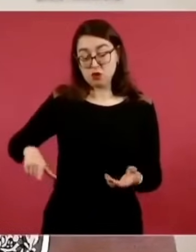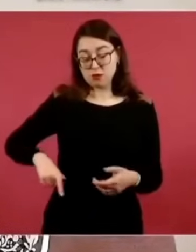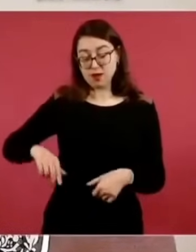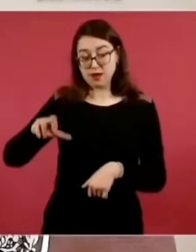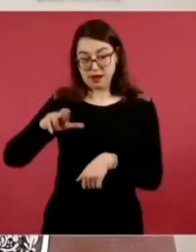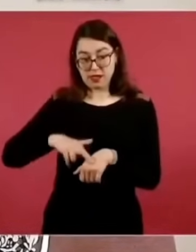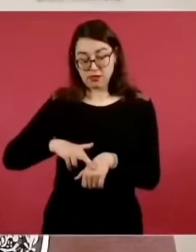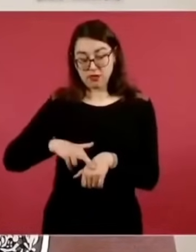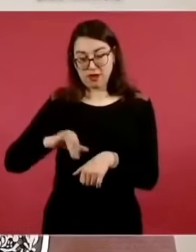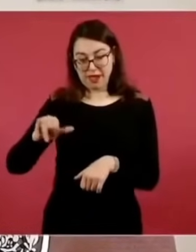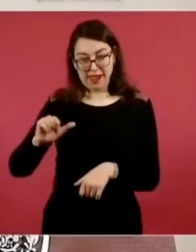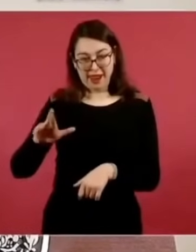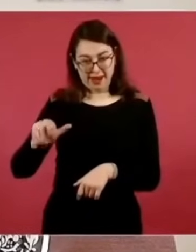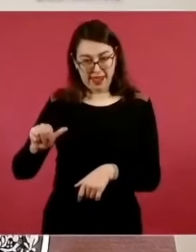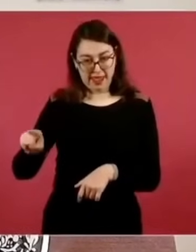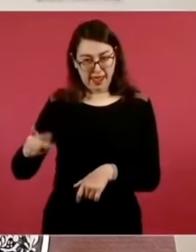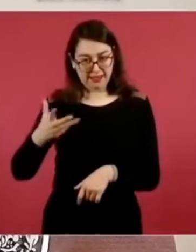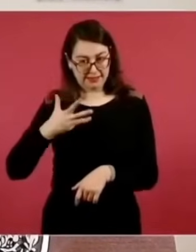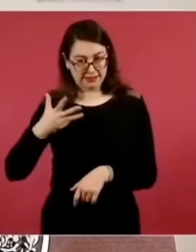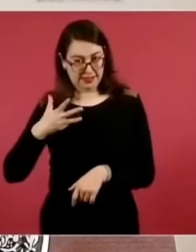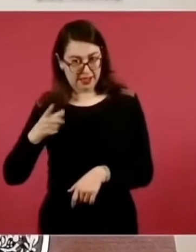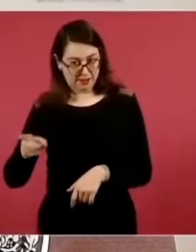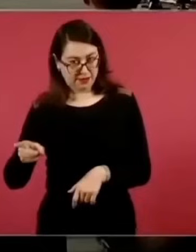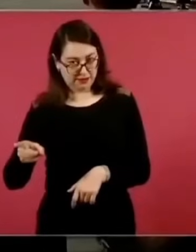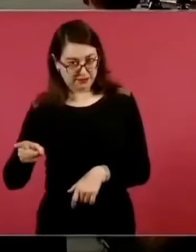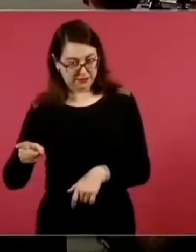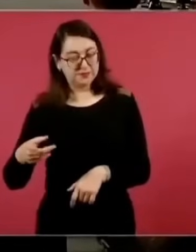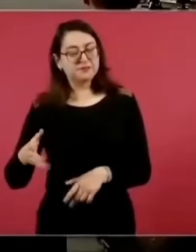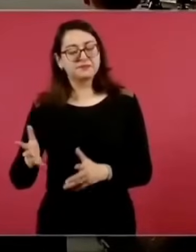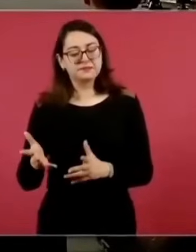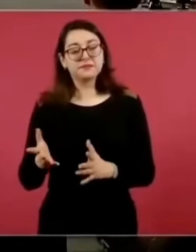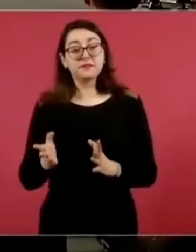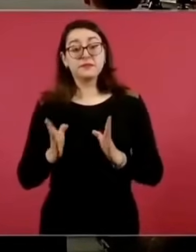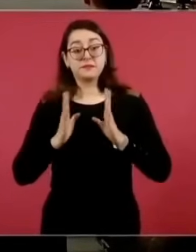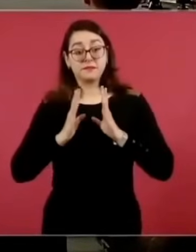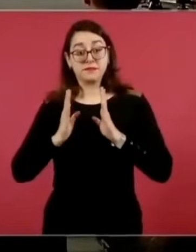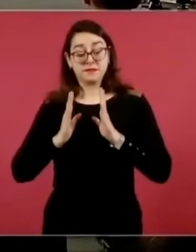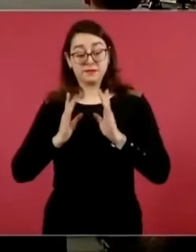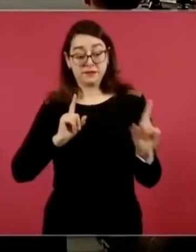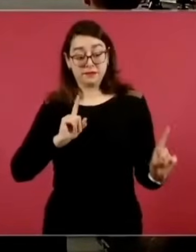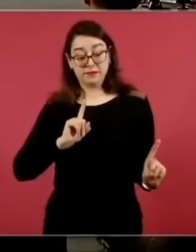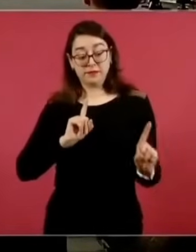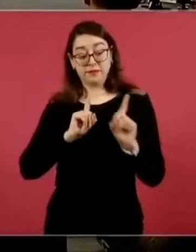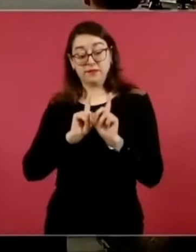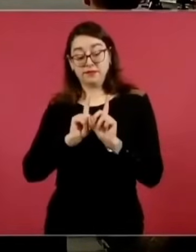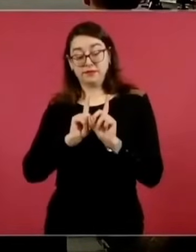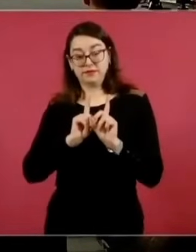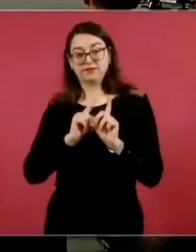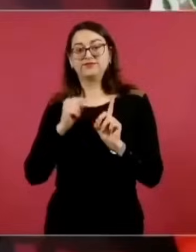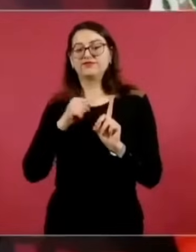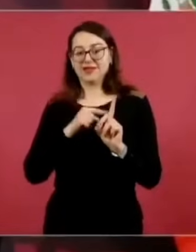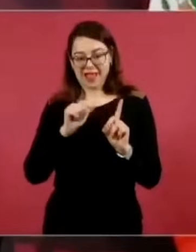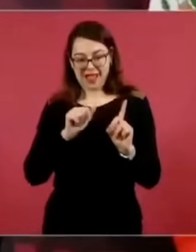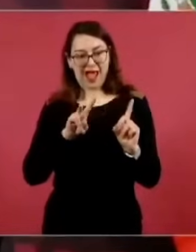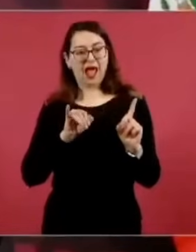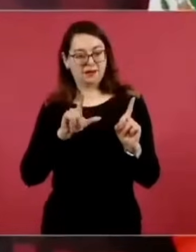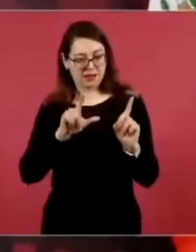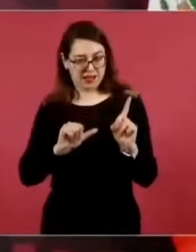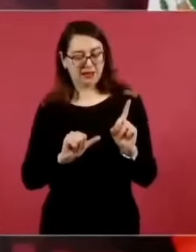su jefe de Estado Mayor entonces era Manuel Ávila Camacho. O sea, que se